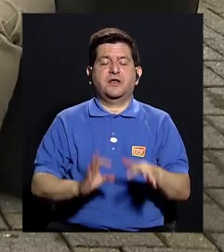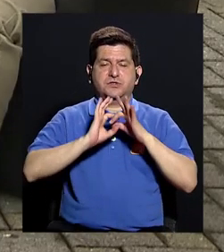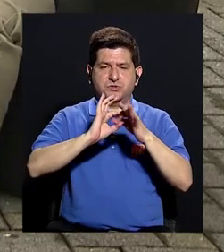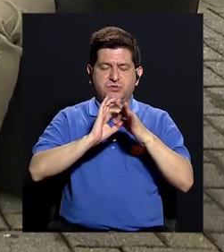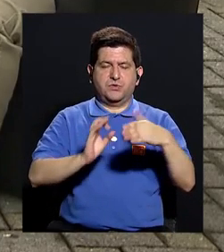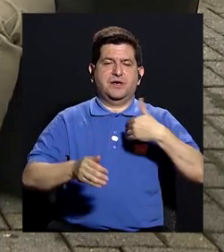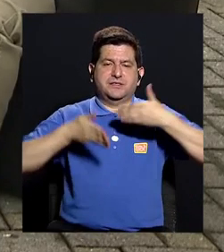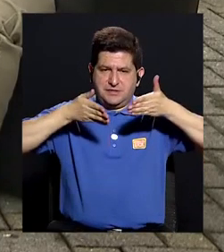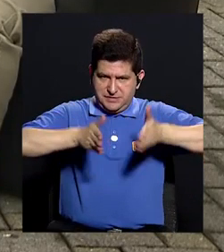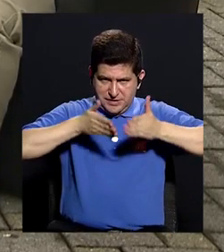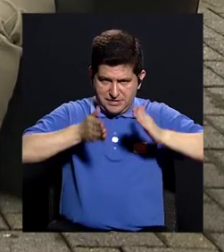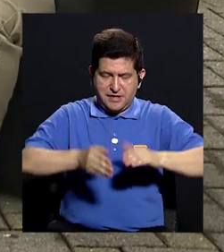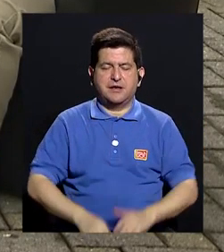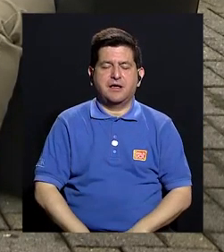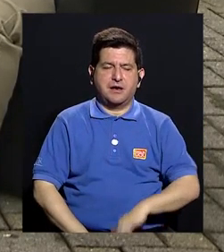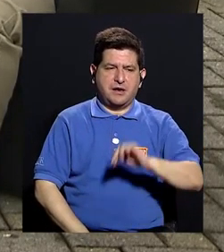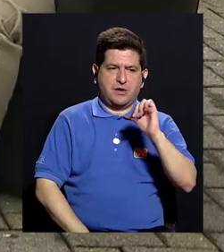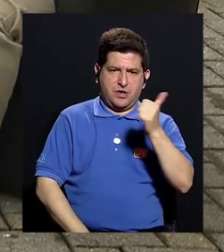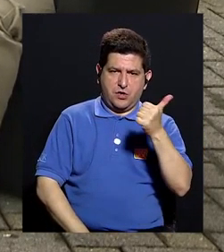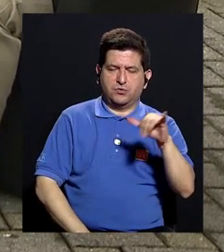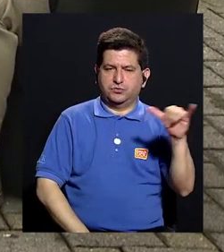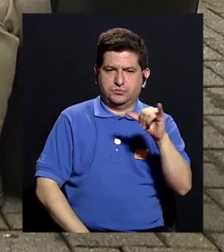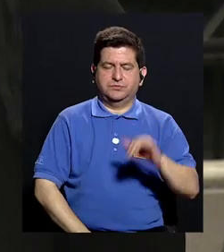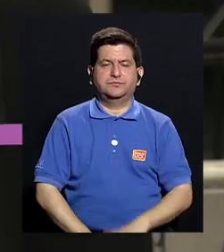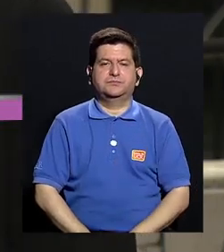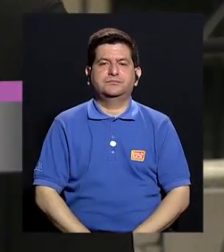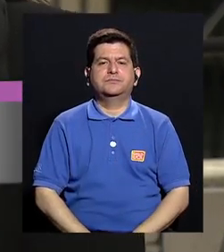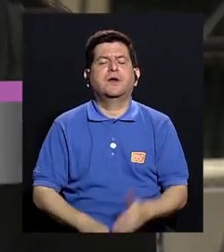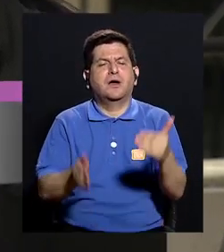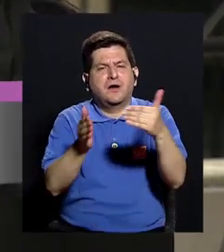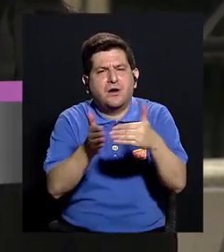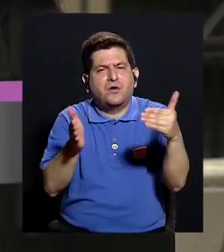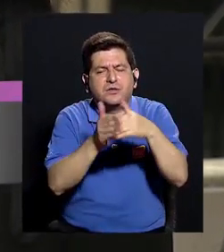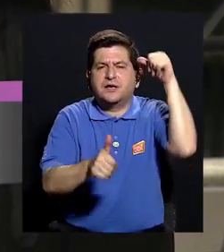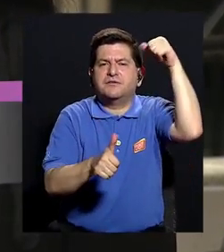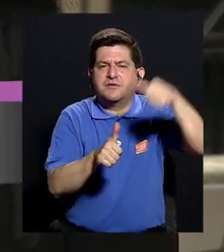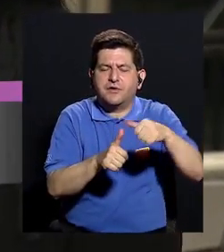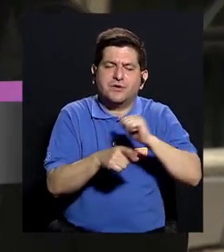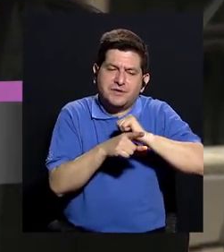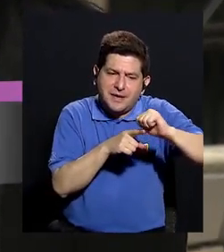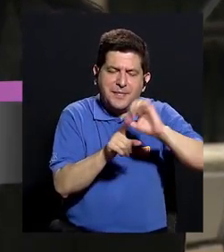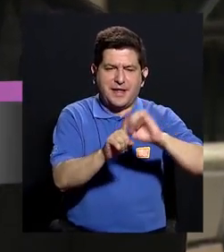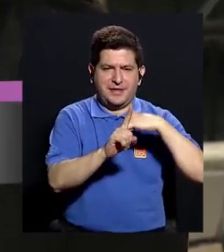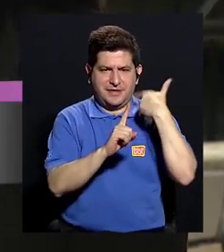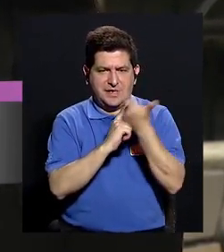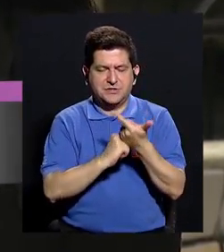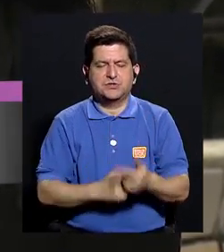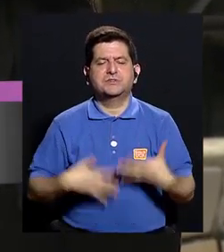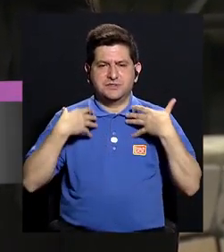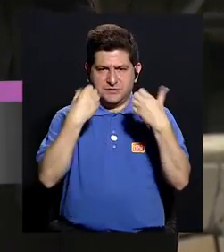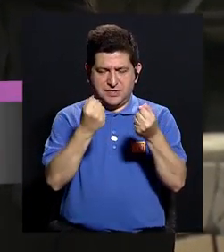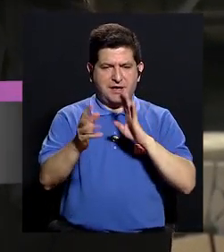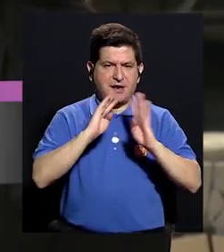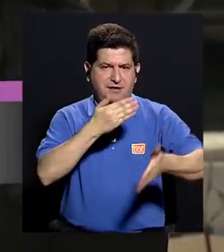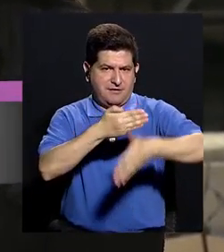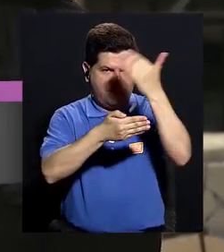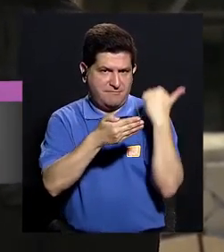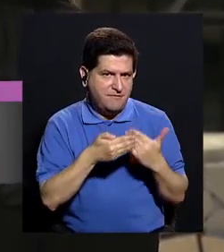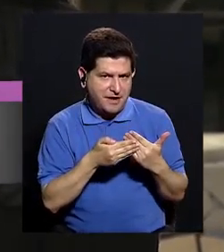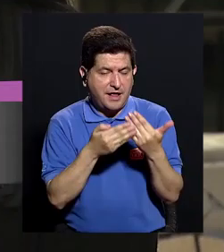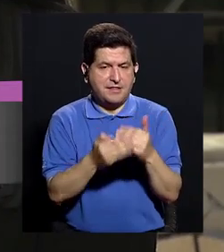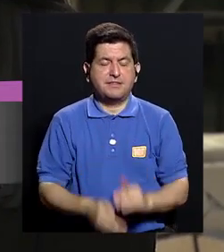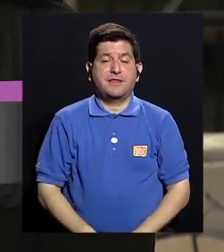derechos sexuales y reproductivos, entre otros. Sí, Eda, retomando, en relación a la práctica social de la salud y esto que